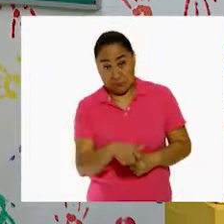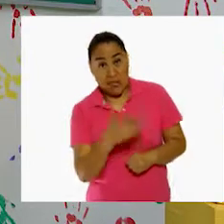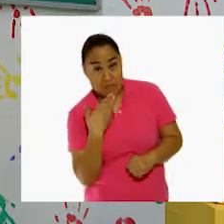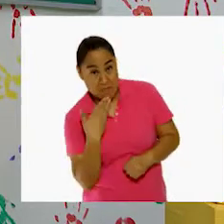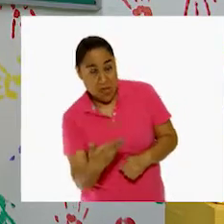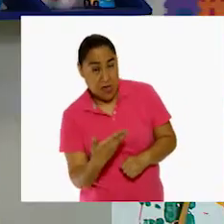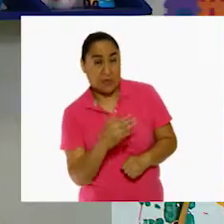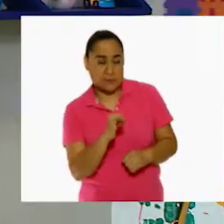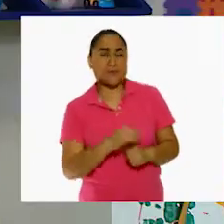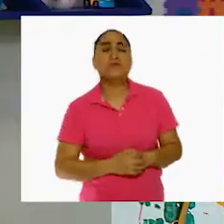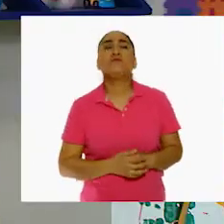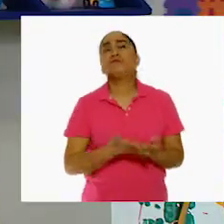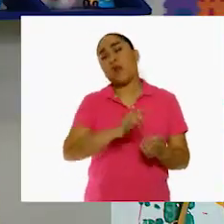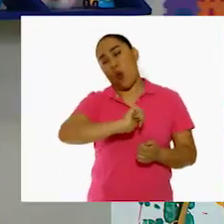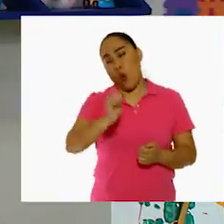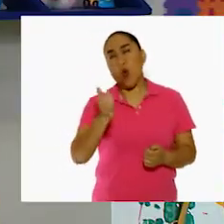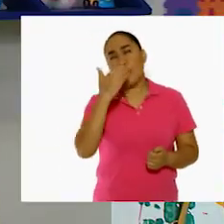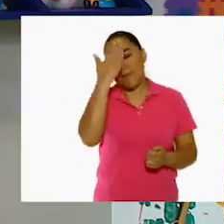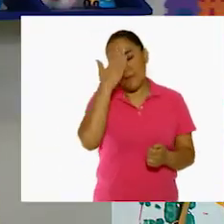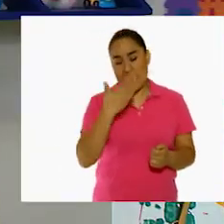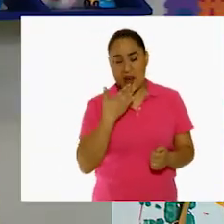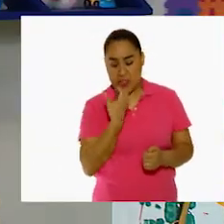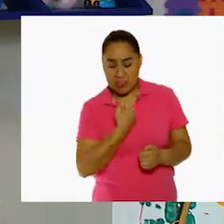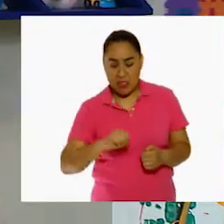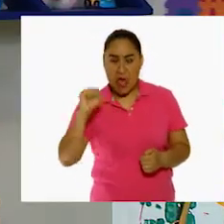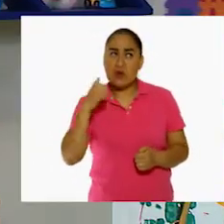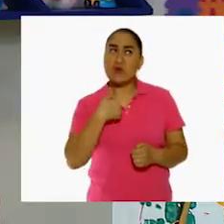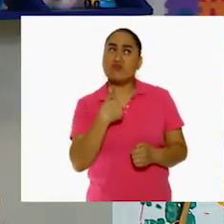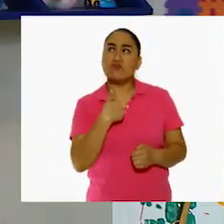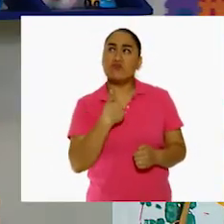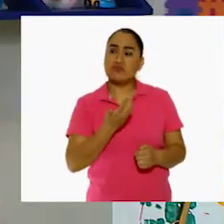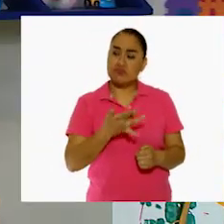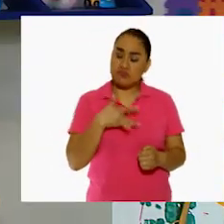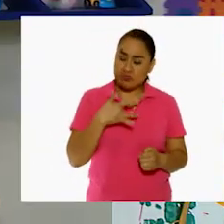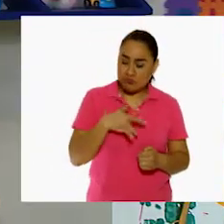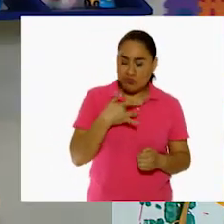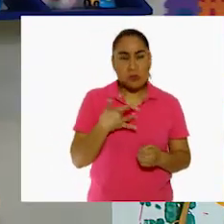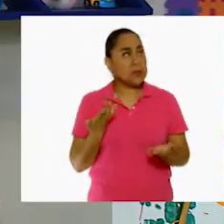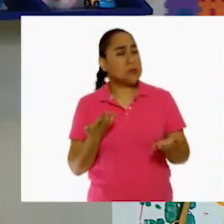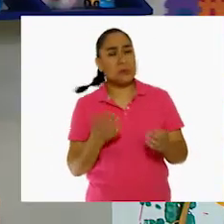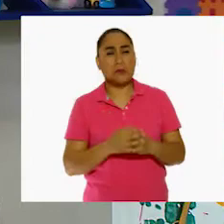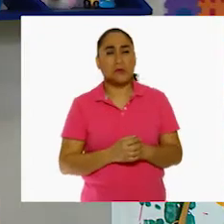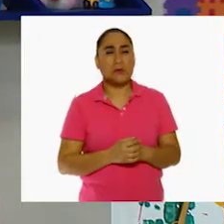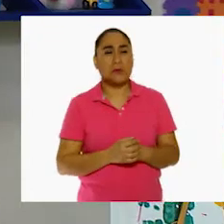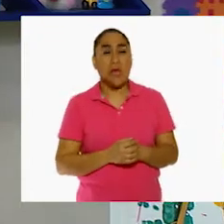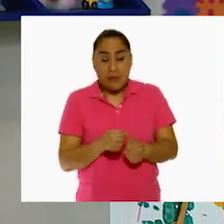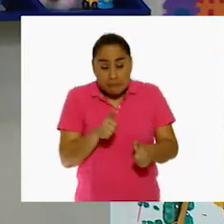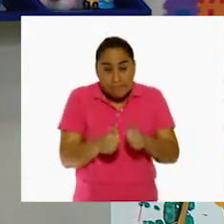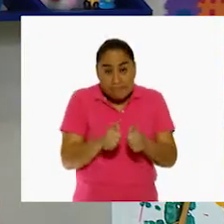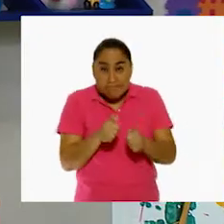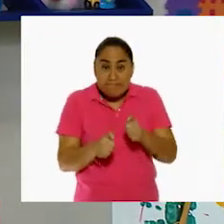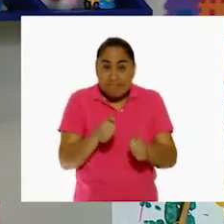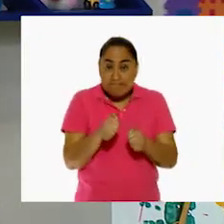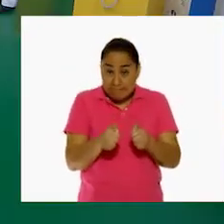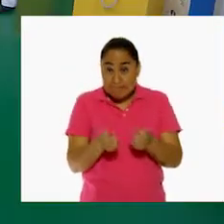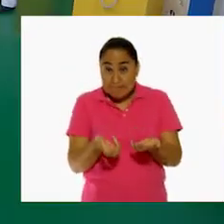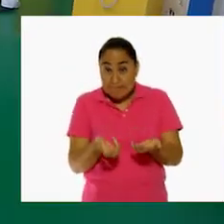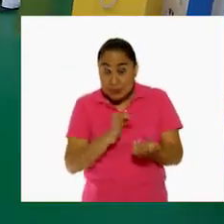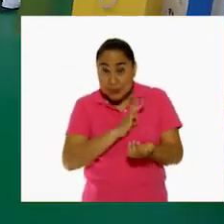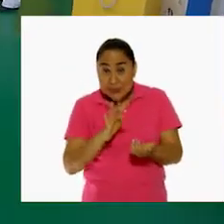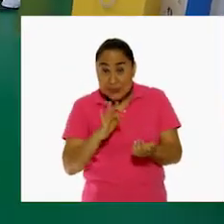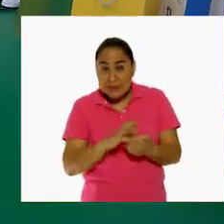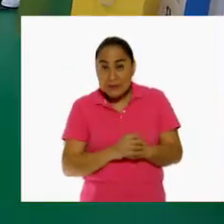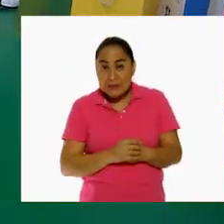Por ejemplo, una habilidad que me gusta y en la que soy bueno puede ser, no sé, jugar videojuegos. Perfecto.